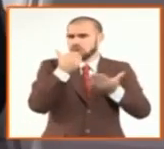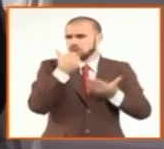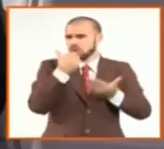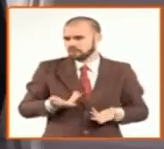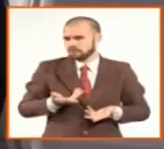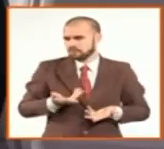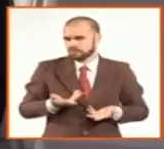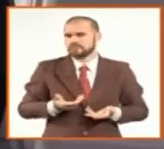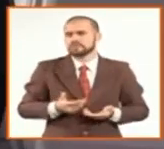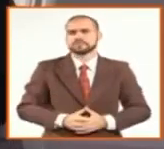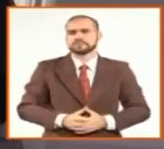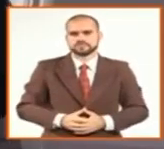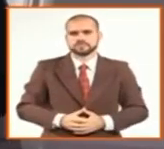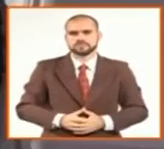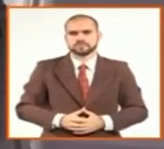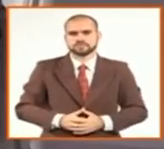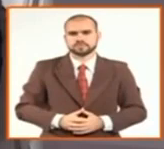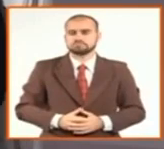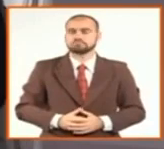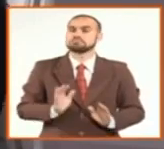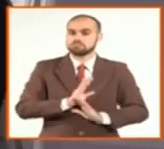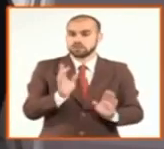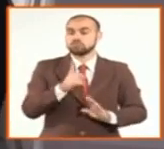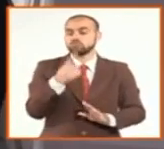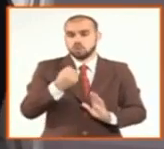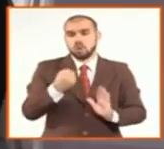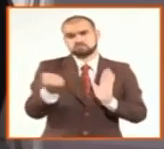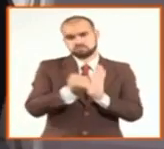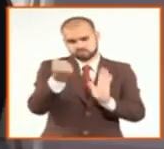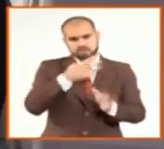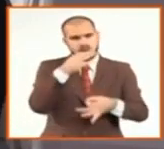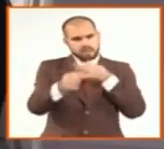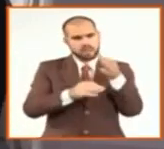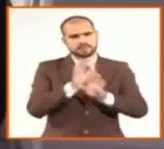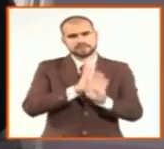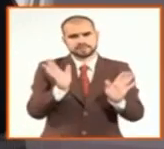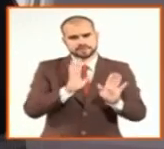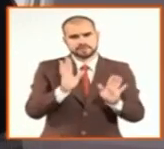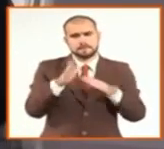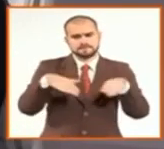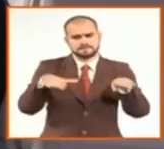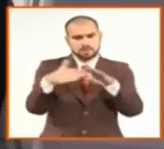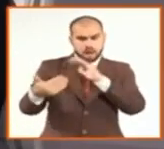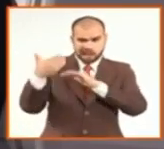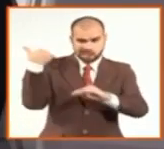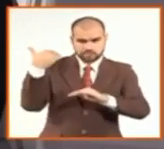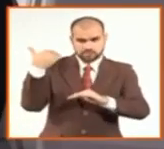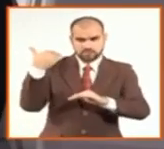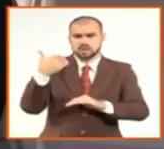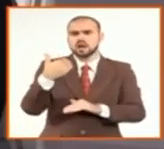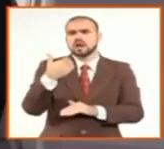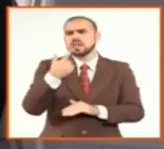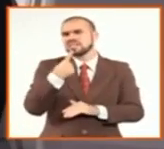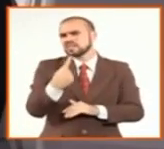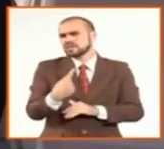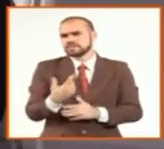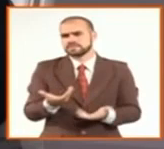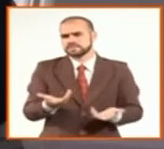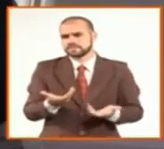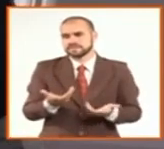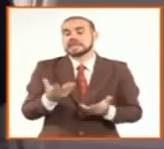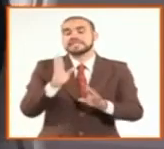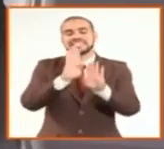se propuso y se aprobó y se explicó aquí en una mesa redonda en aquel momento el sentido de esta tienda en